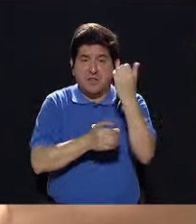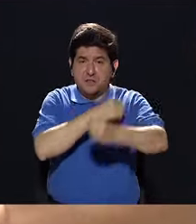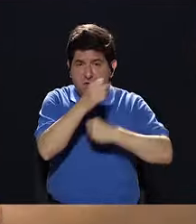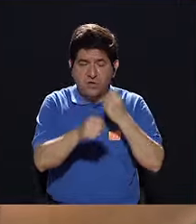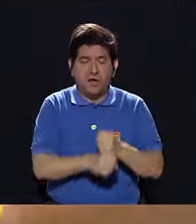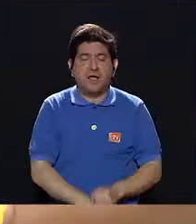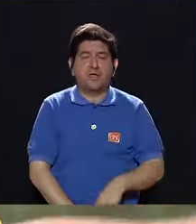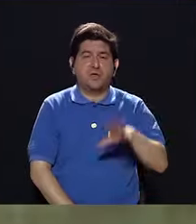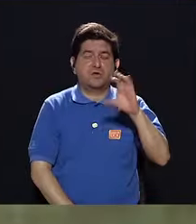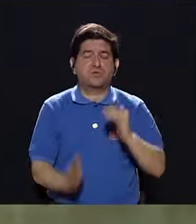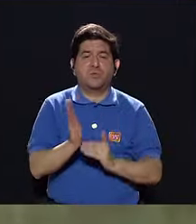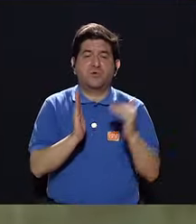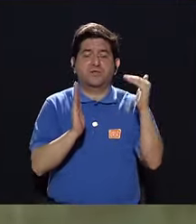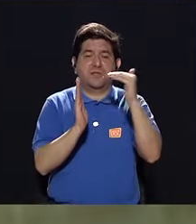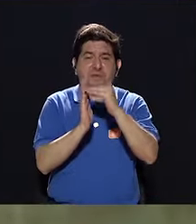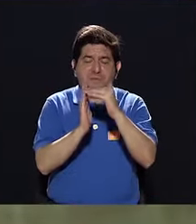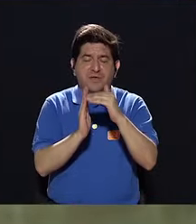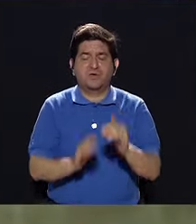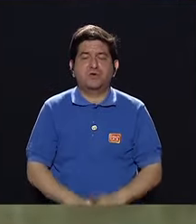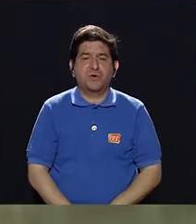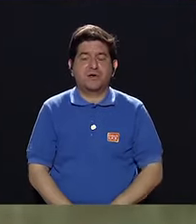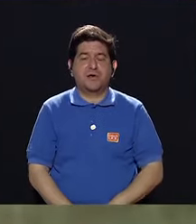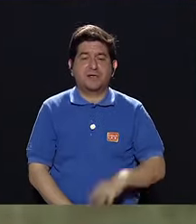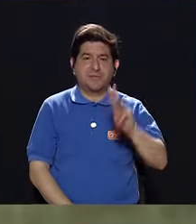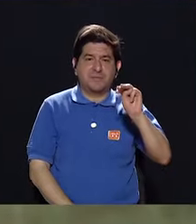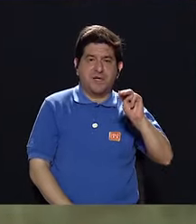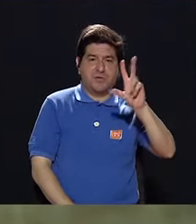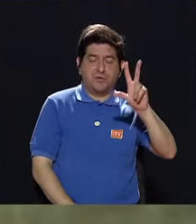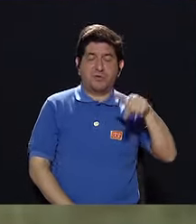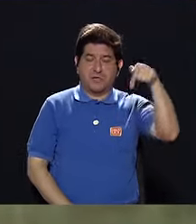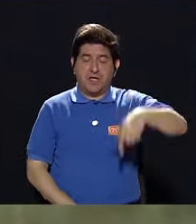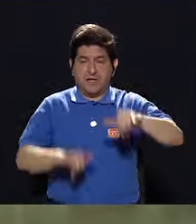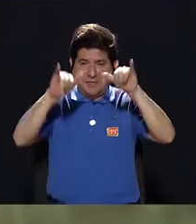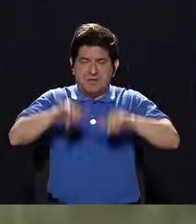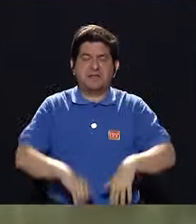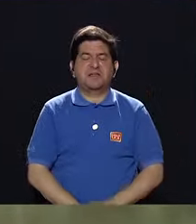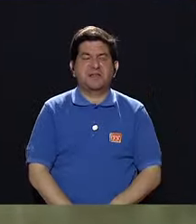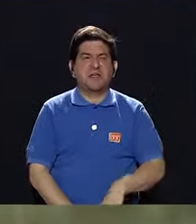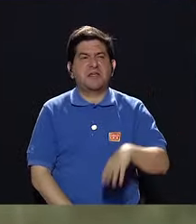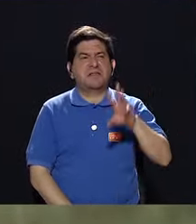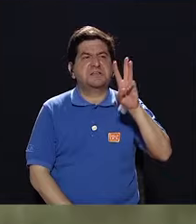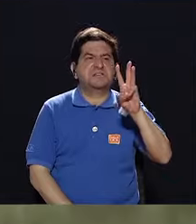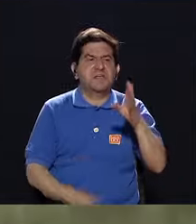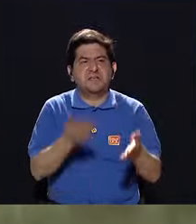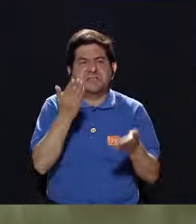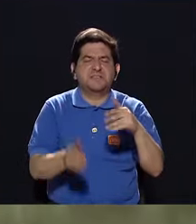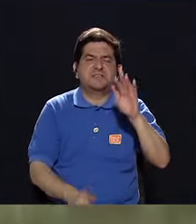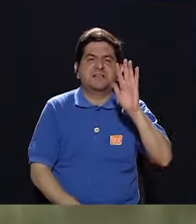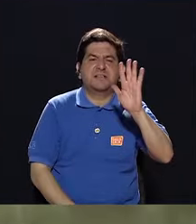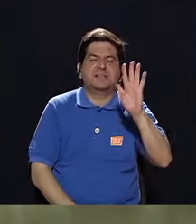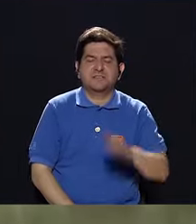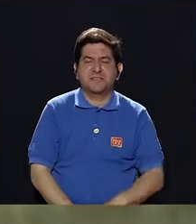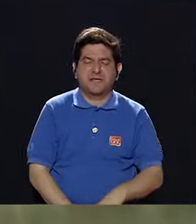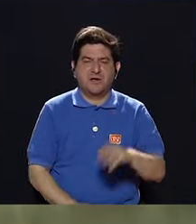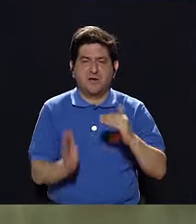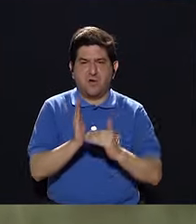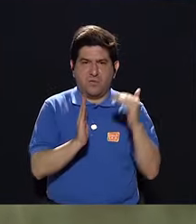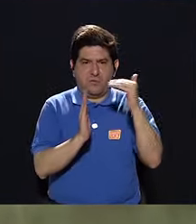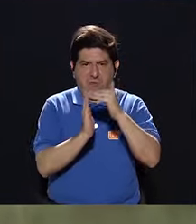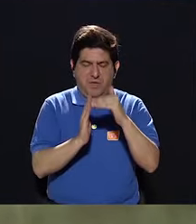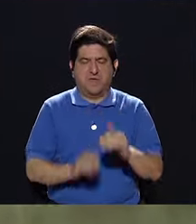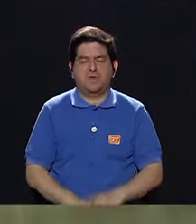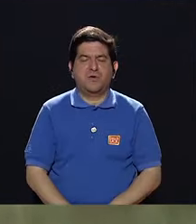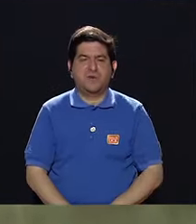todo el año más de 50 millones de metros cúbicos, y aquí vamos a retener 6, digamos que 5, para que me sea fácil la